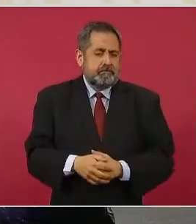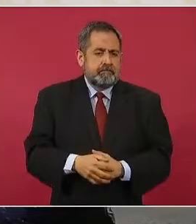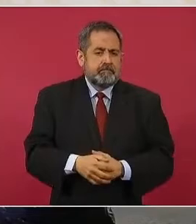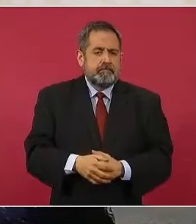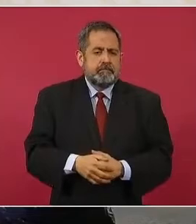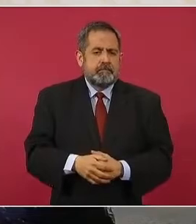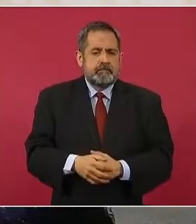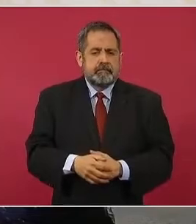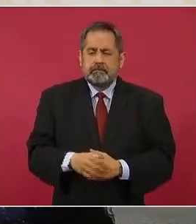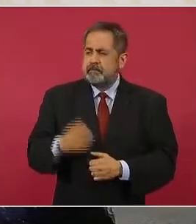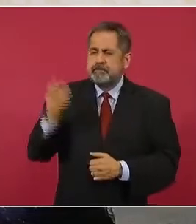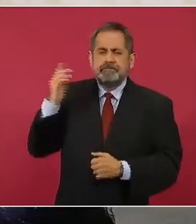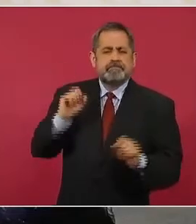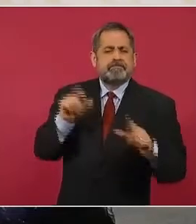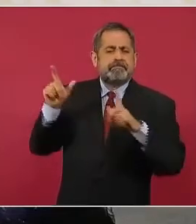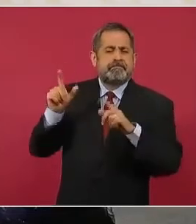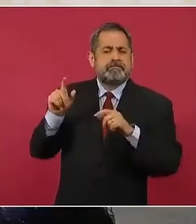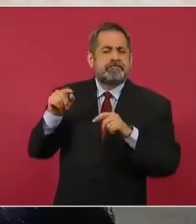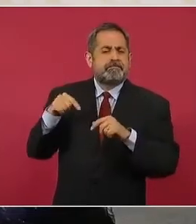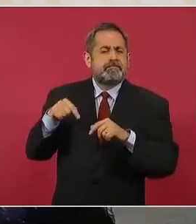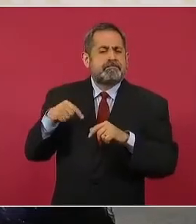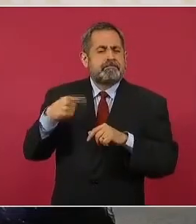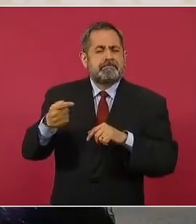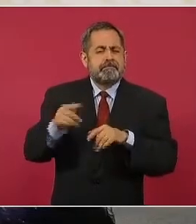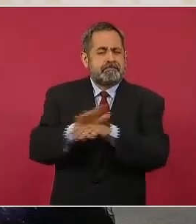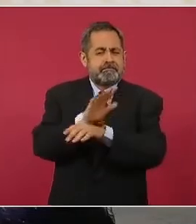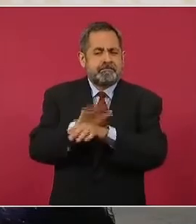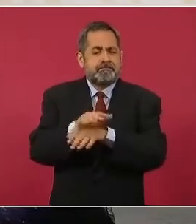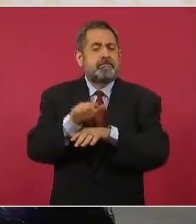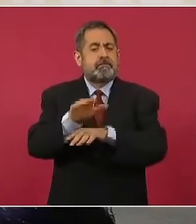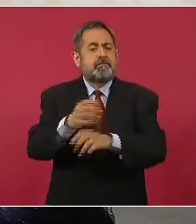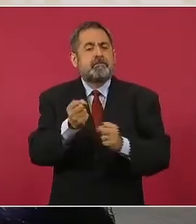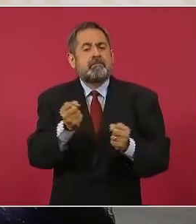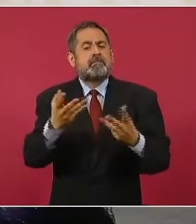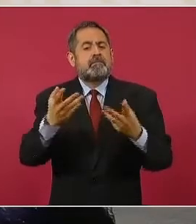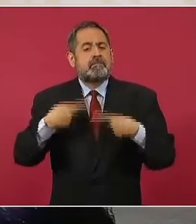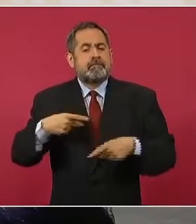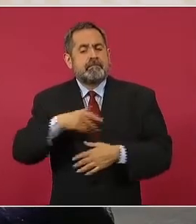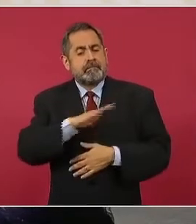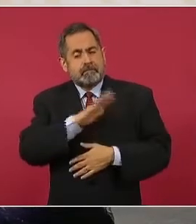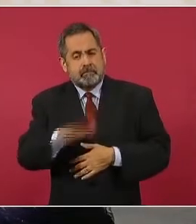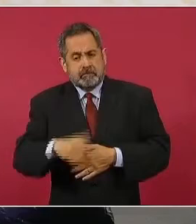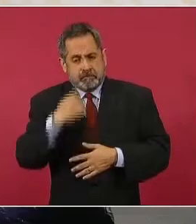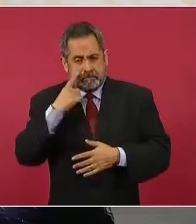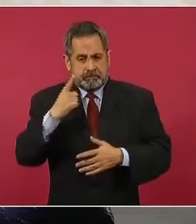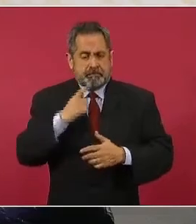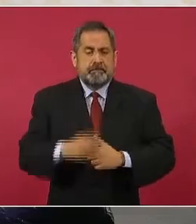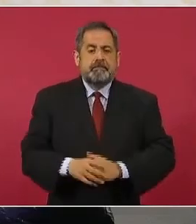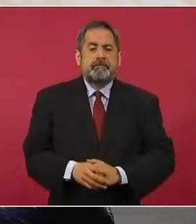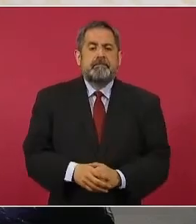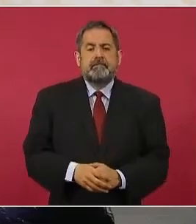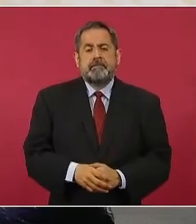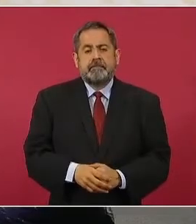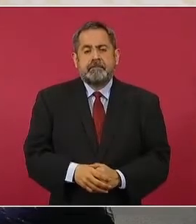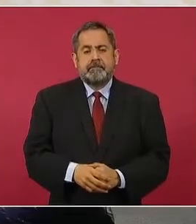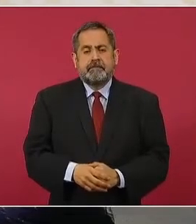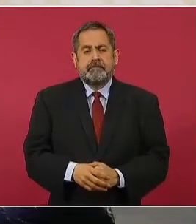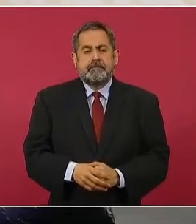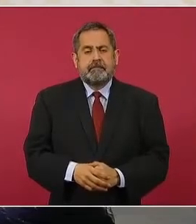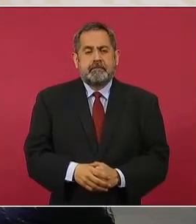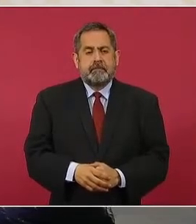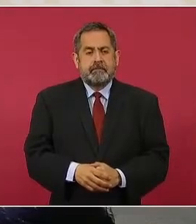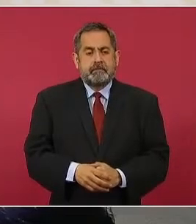que aplicarse la de refuerzo. Y estamos avanzando en eso, pero no